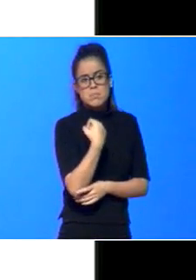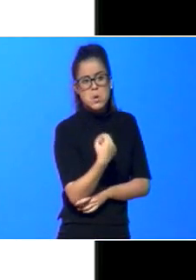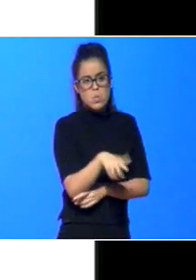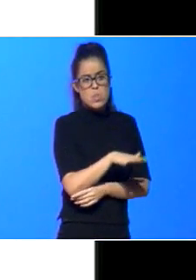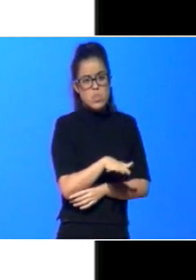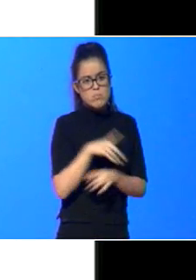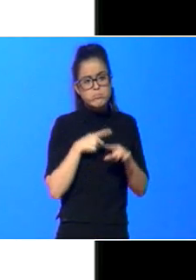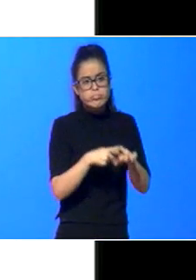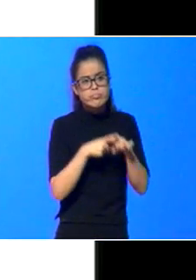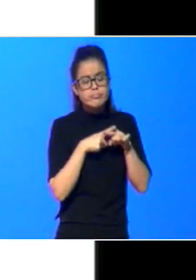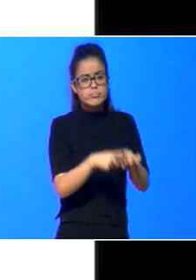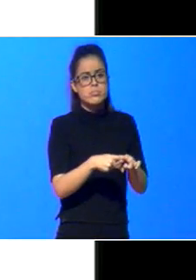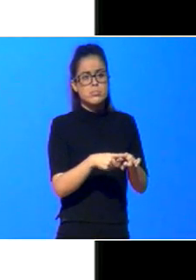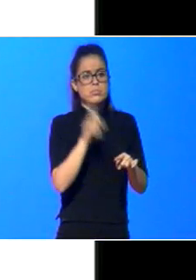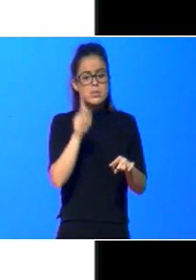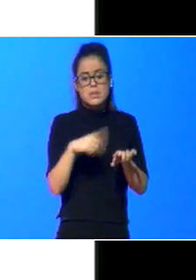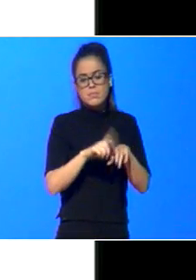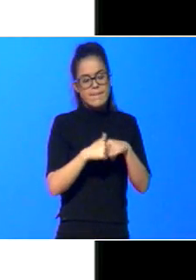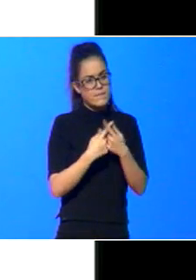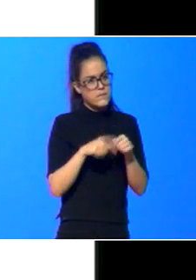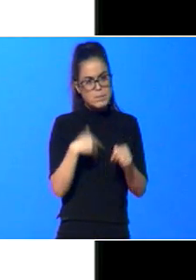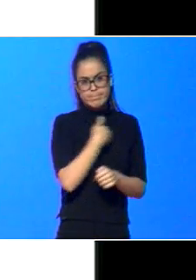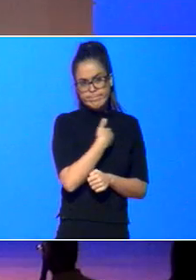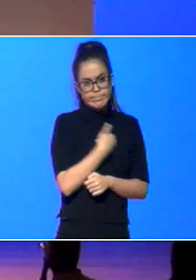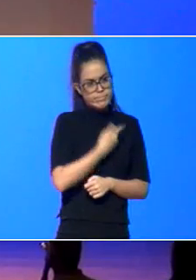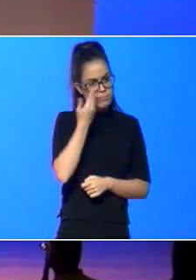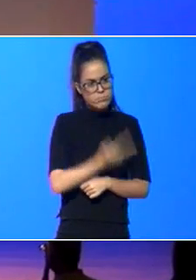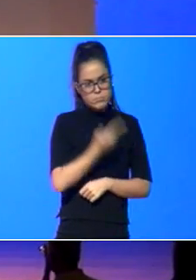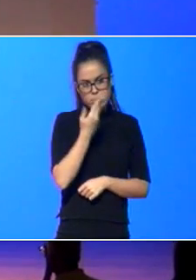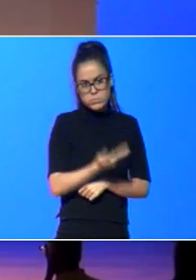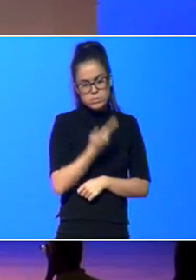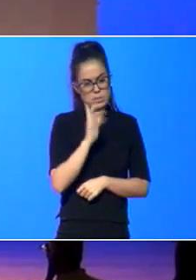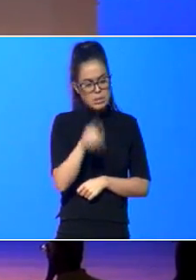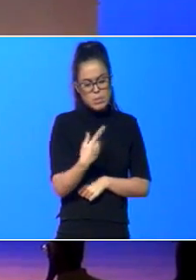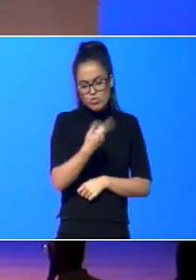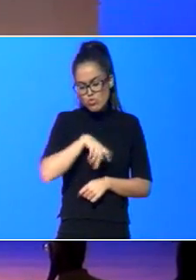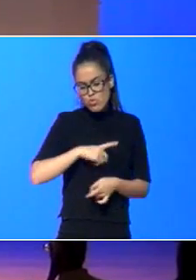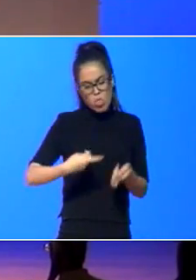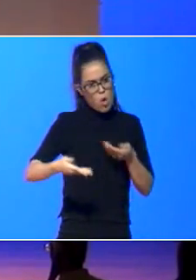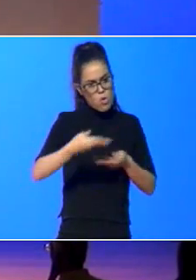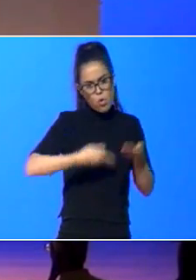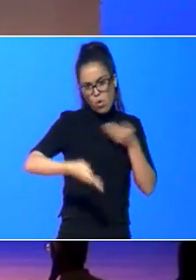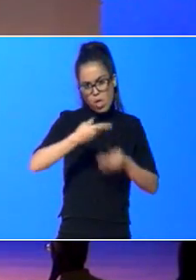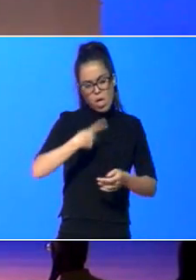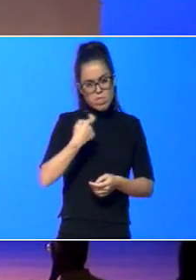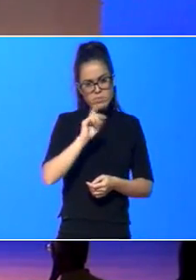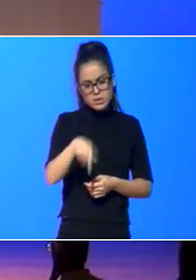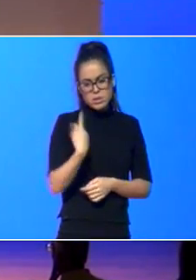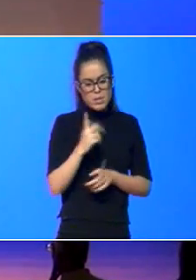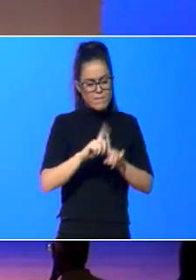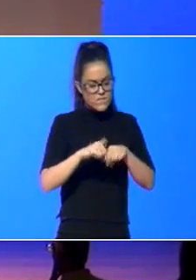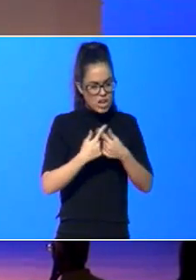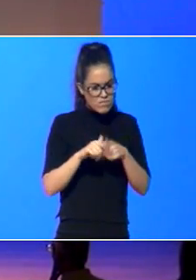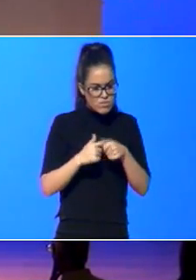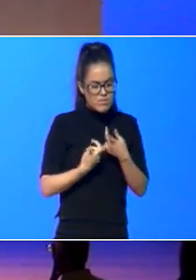al final también la participación de la familia es fundamental. Tenemos que coordinarnos con las familias. Las familias tienen que entender también en un momento dado, sobre todo las transiciones